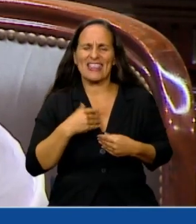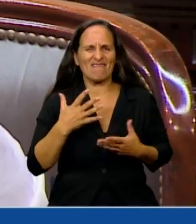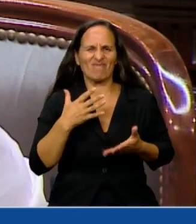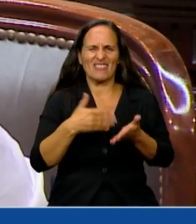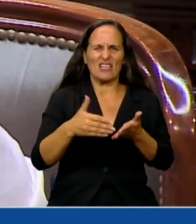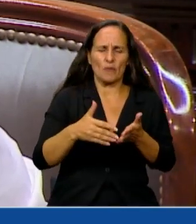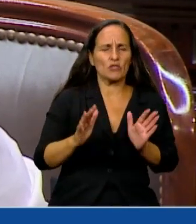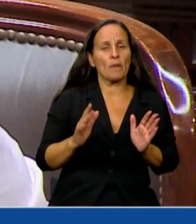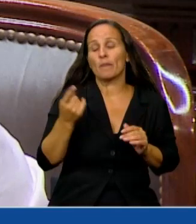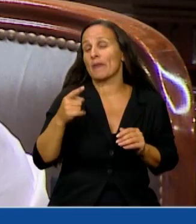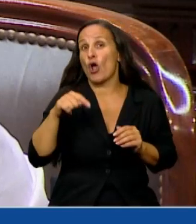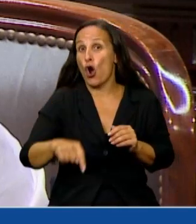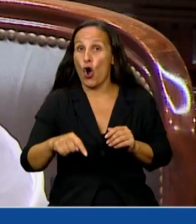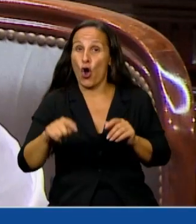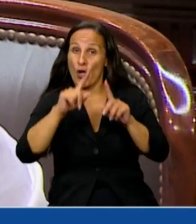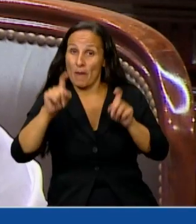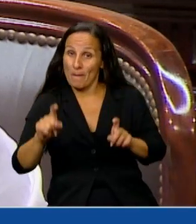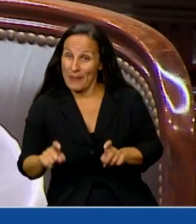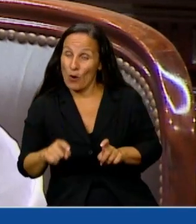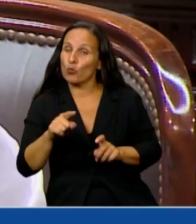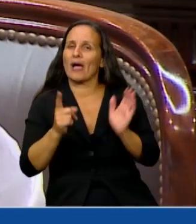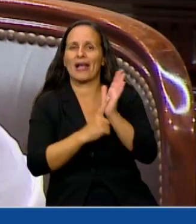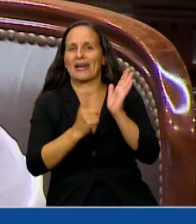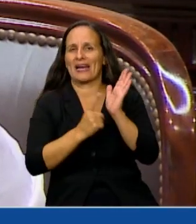los interrogatorios de hoy están definidos por